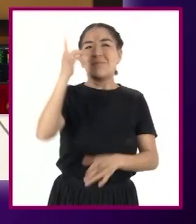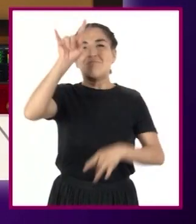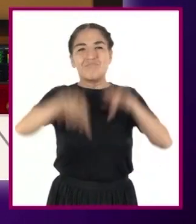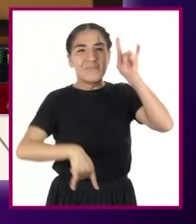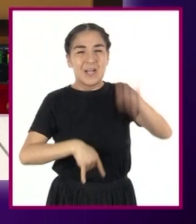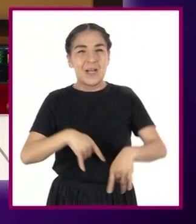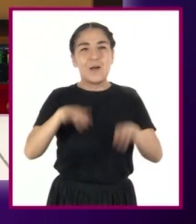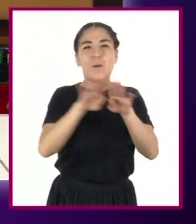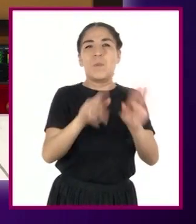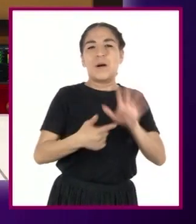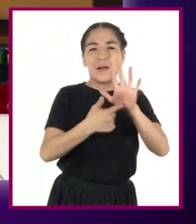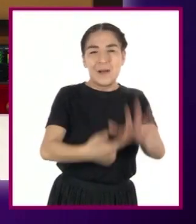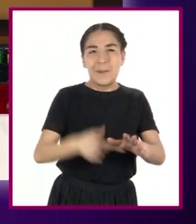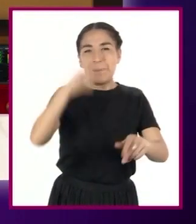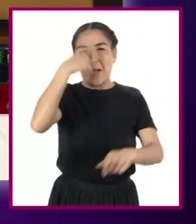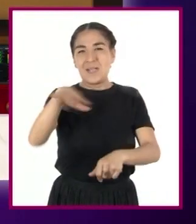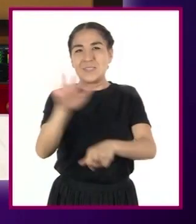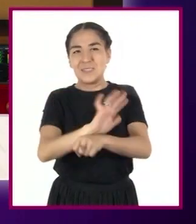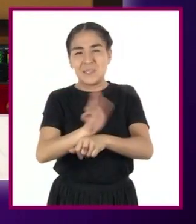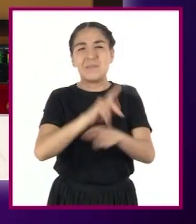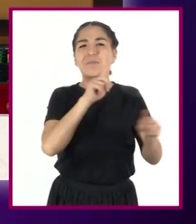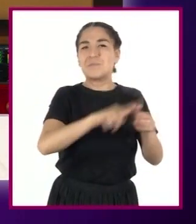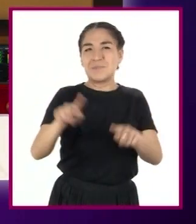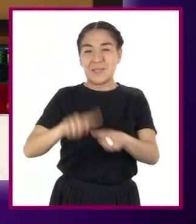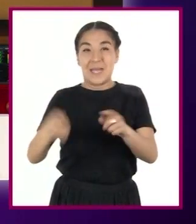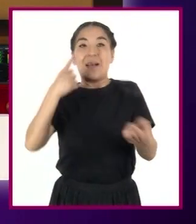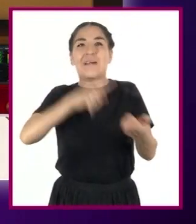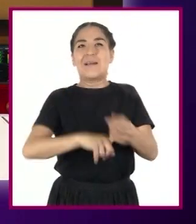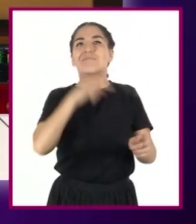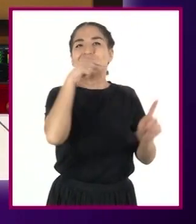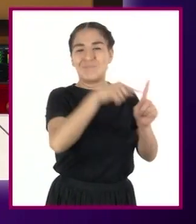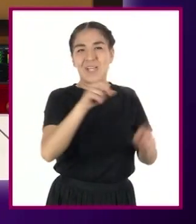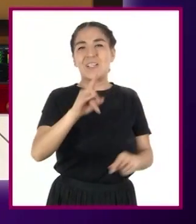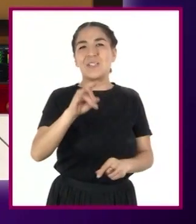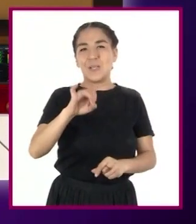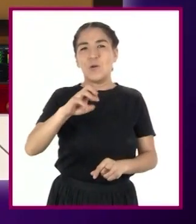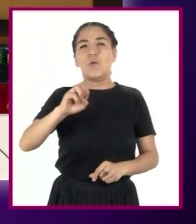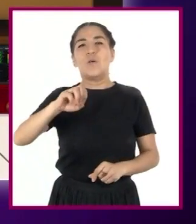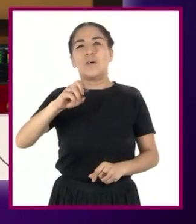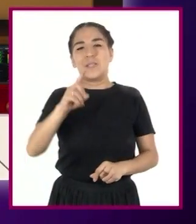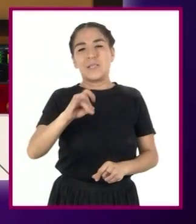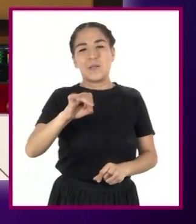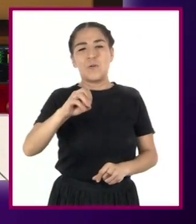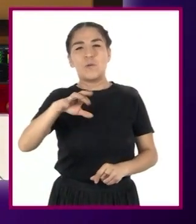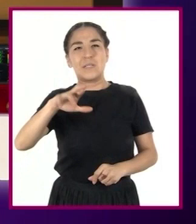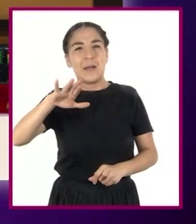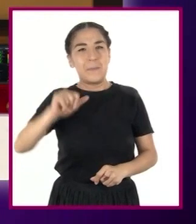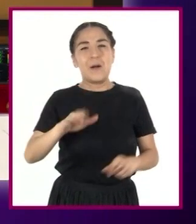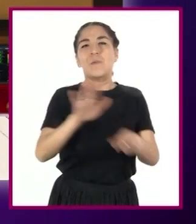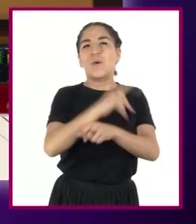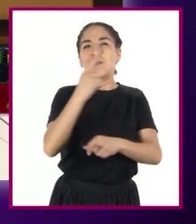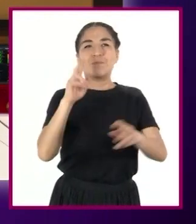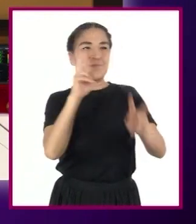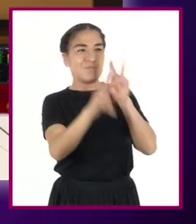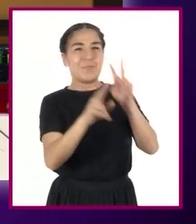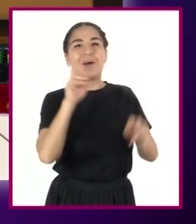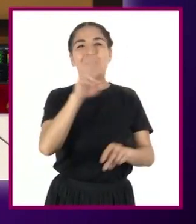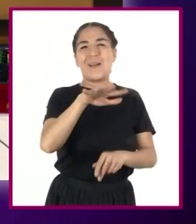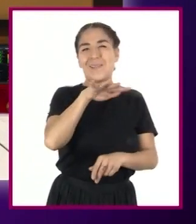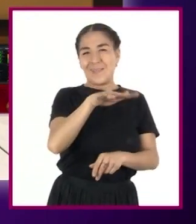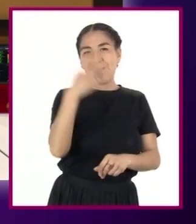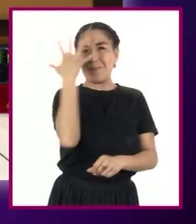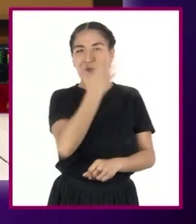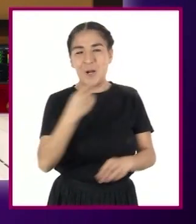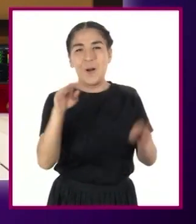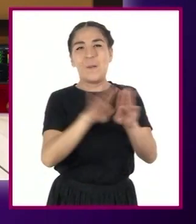presentaciones cinematográficas, etc., que acuden a este concepto porque los efectos que se logran son muy vistosos. Esta podría ser